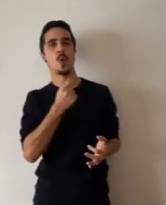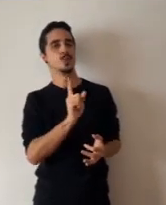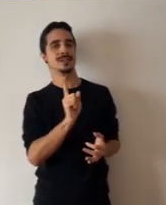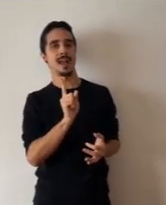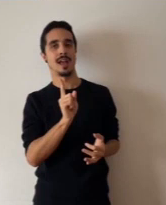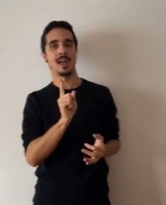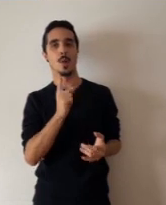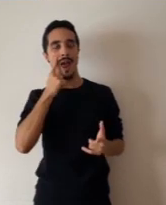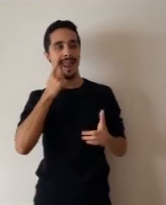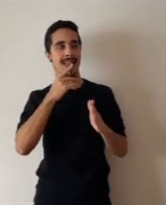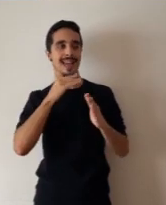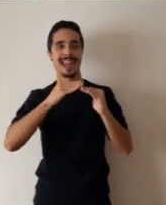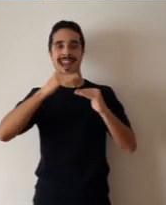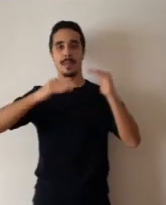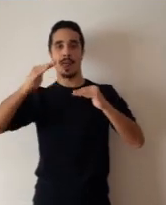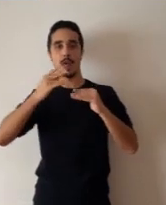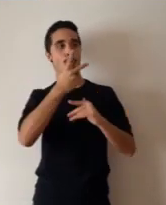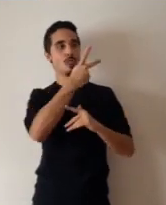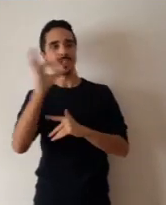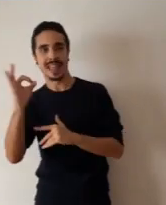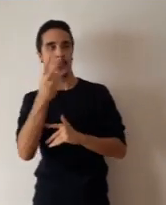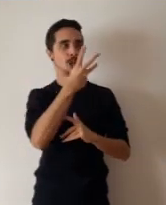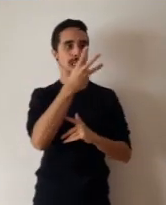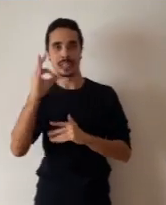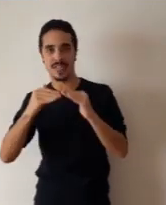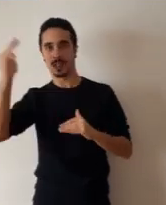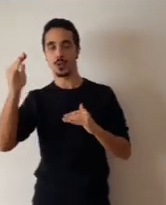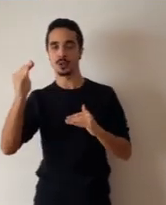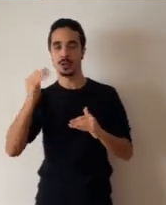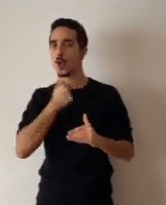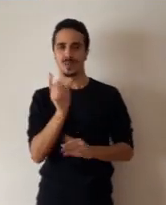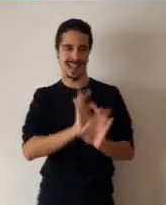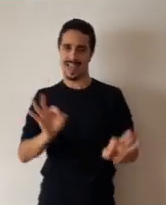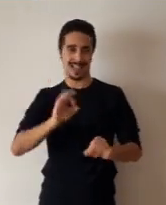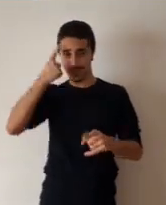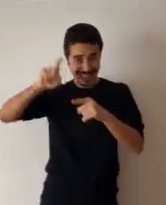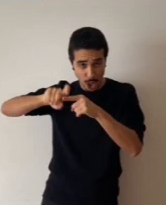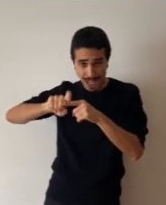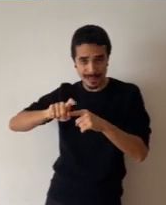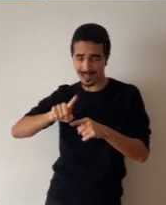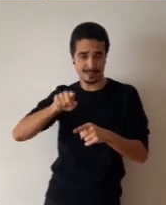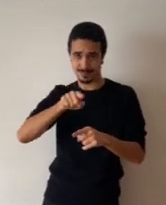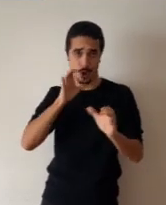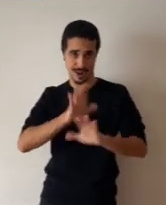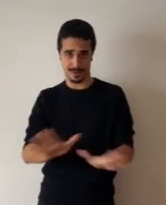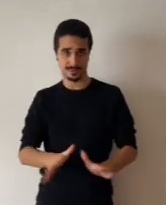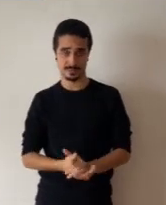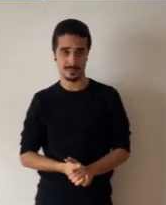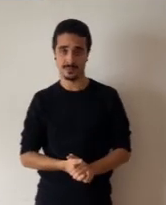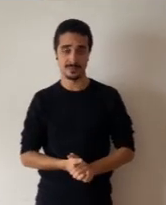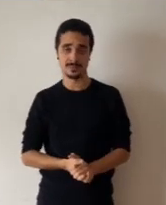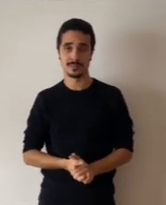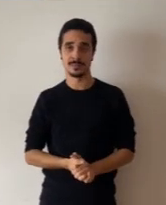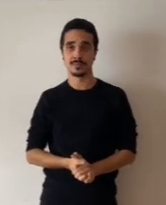menos no le gusta nada ver unos niveles de glucosa de 200 y pico, 300 y pico. Eso psicológicamente es muy fastidiado y muy